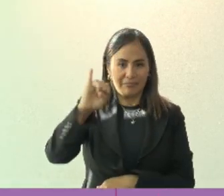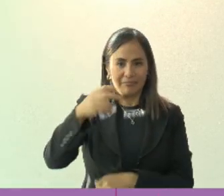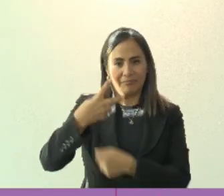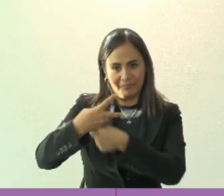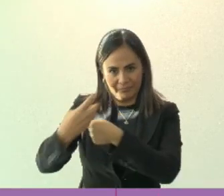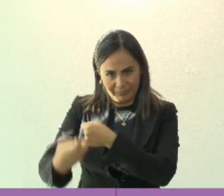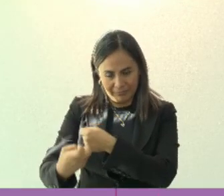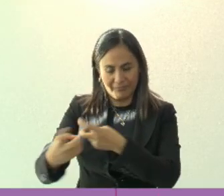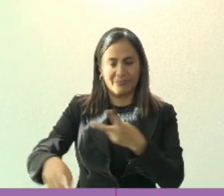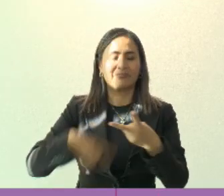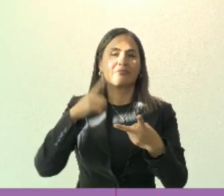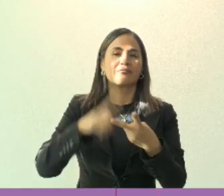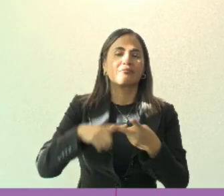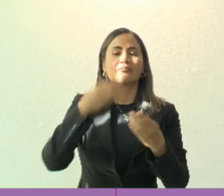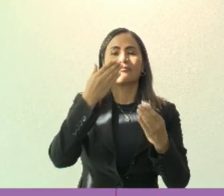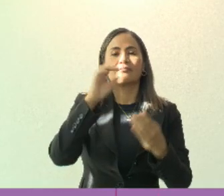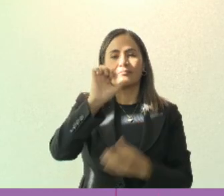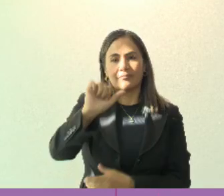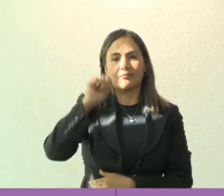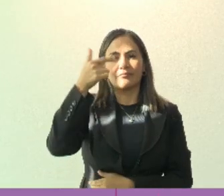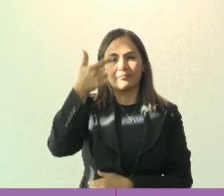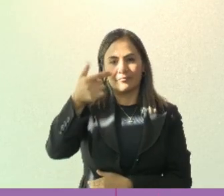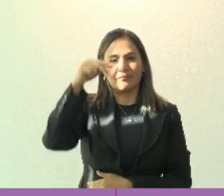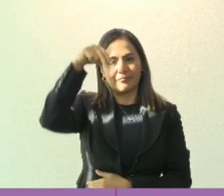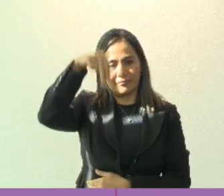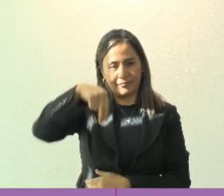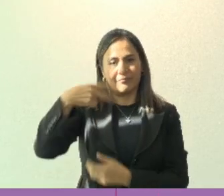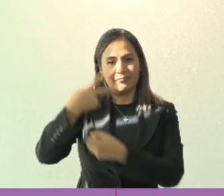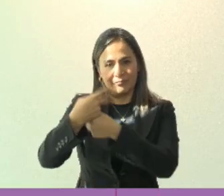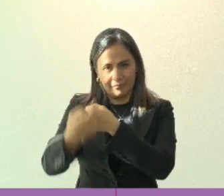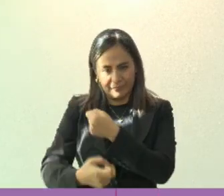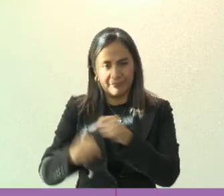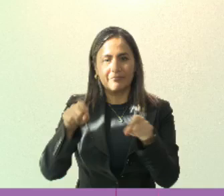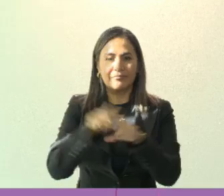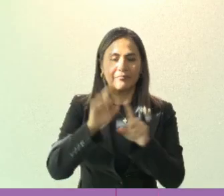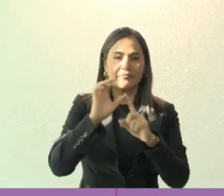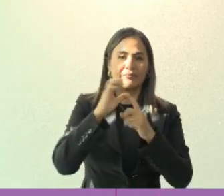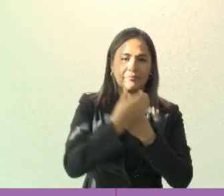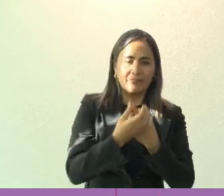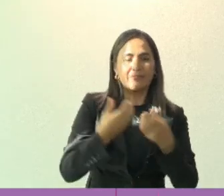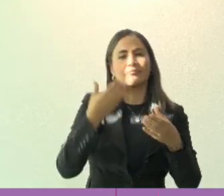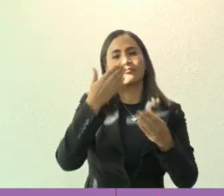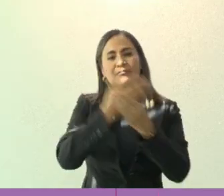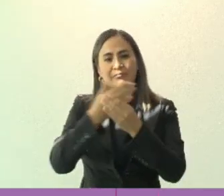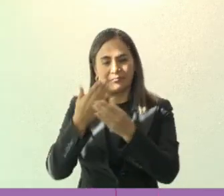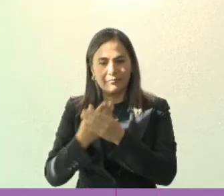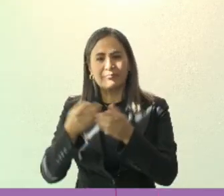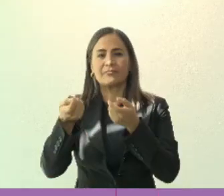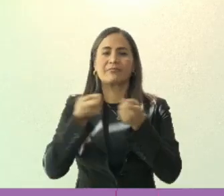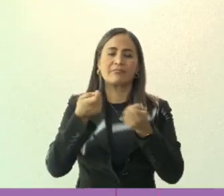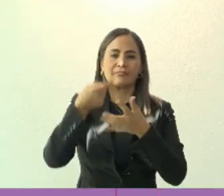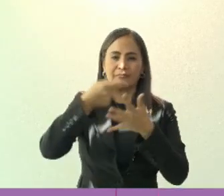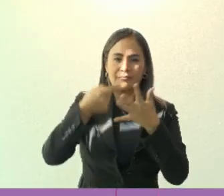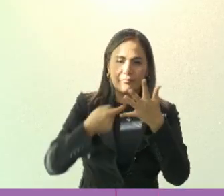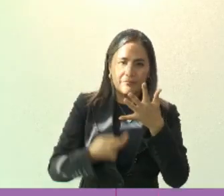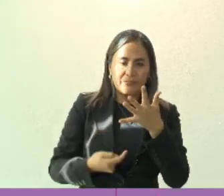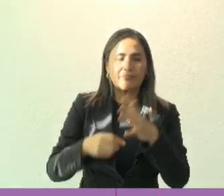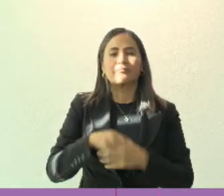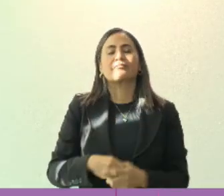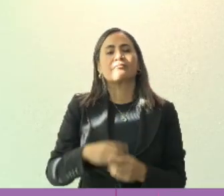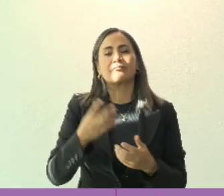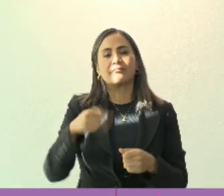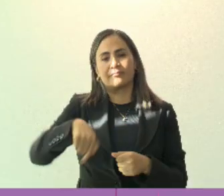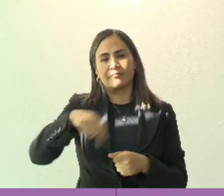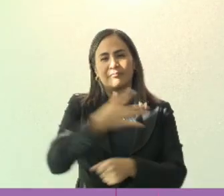Transparencia, el Archivo General de la Nación y por supuesto la Comisión de Archivos y Gestión Documental del Sistema Nacional de